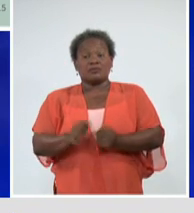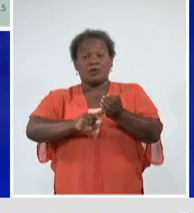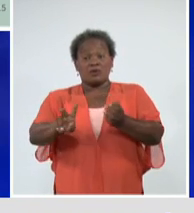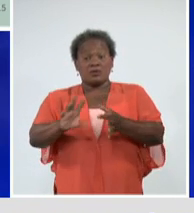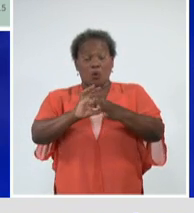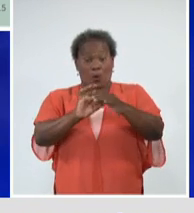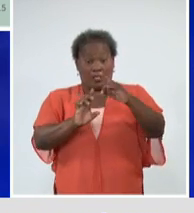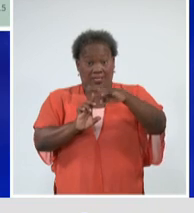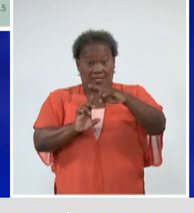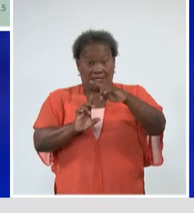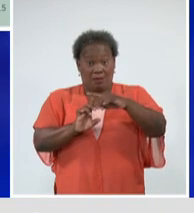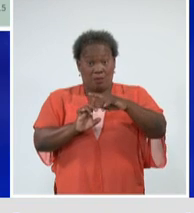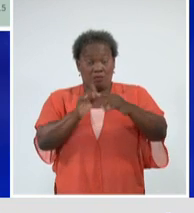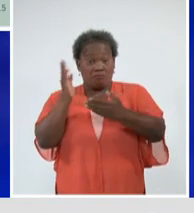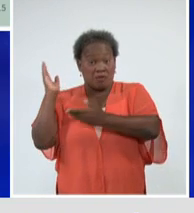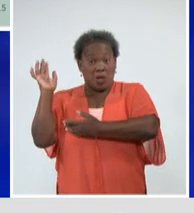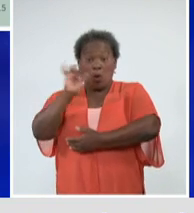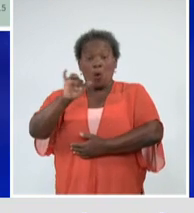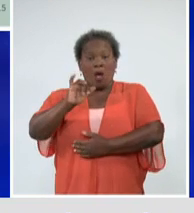Guantánamo también disminuye,